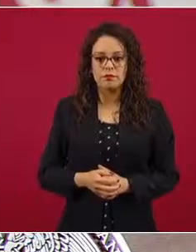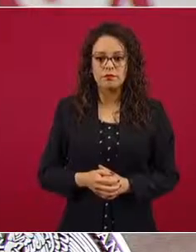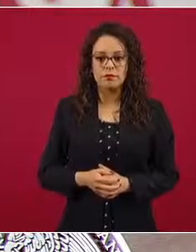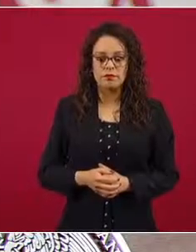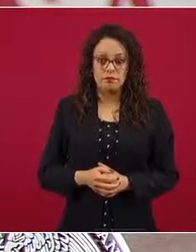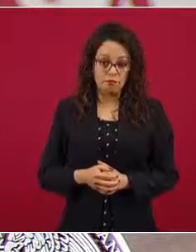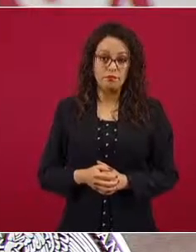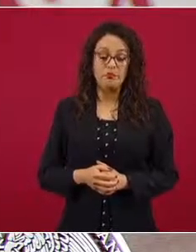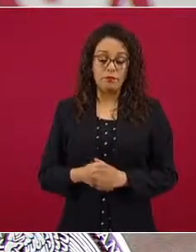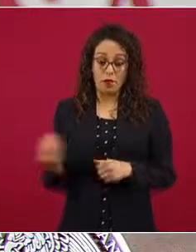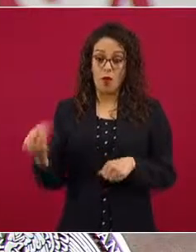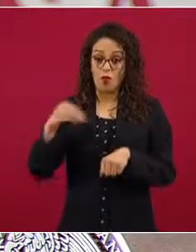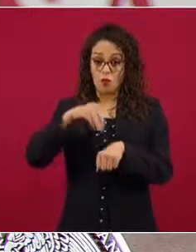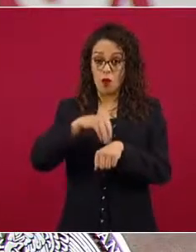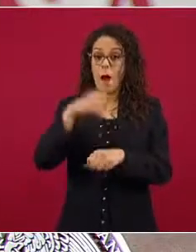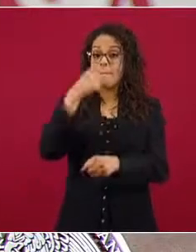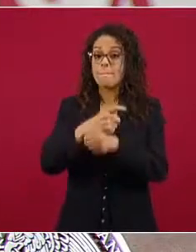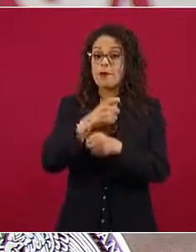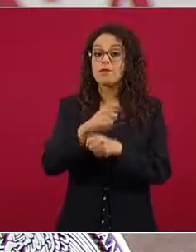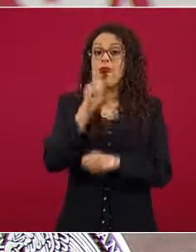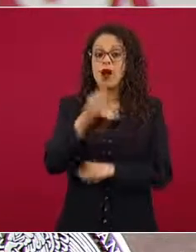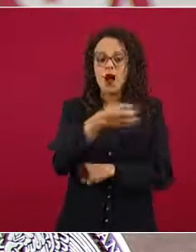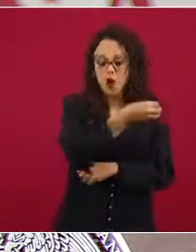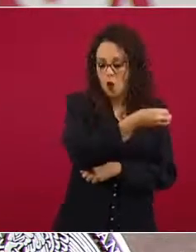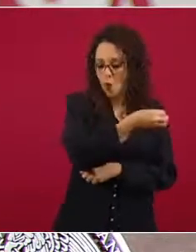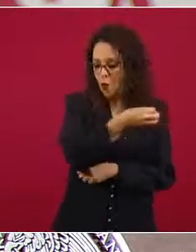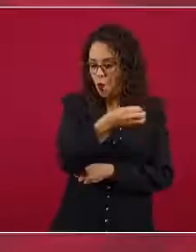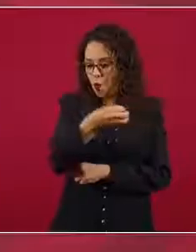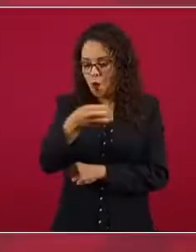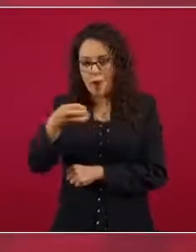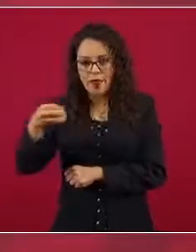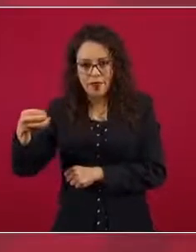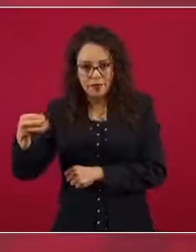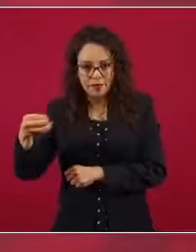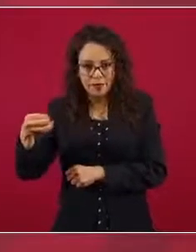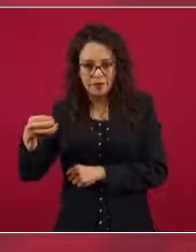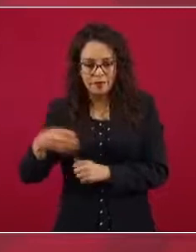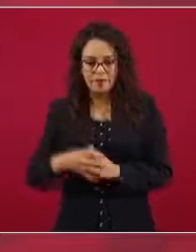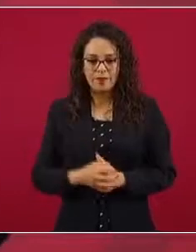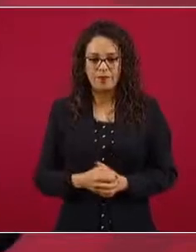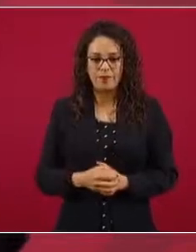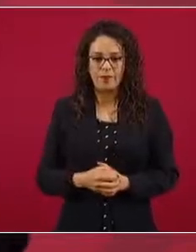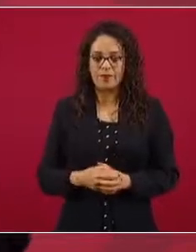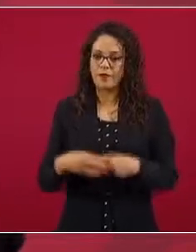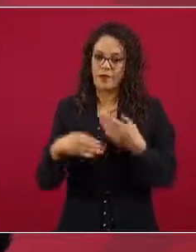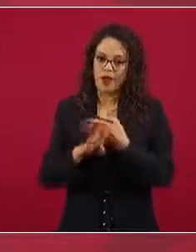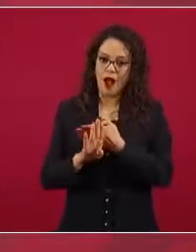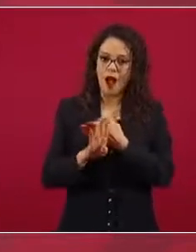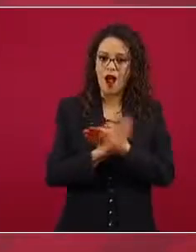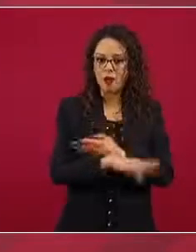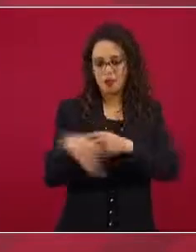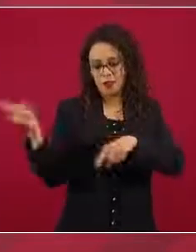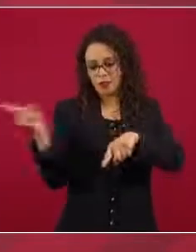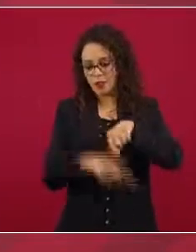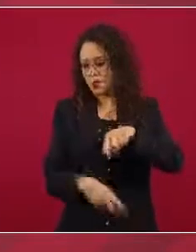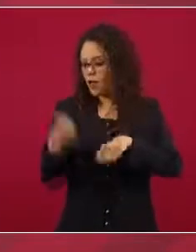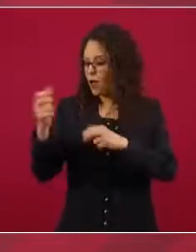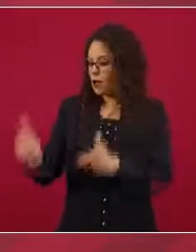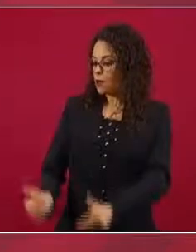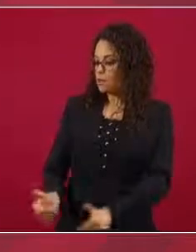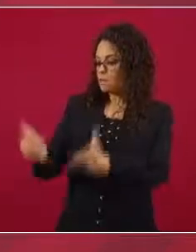ponemos orden y no hacen estos jugosos negocios al amparo del poder